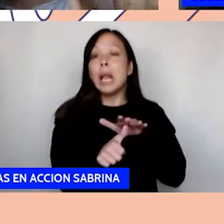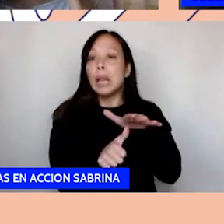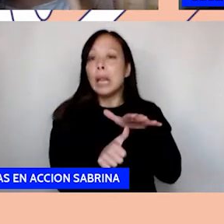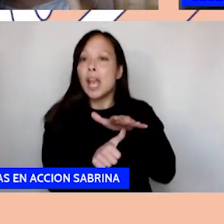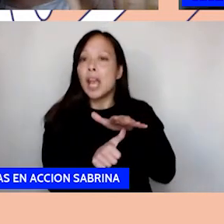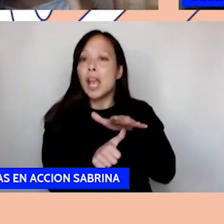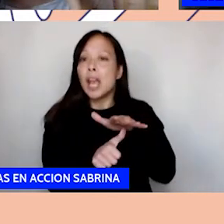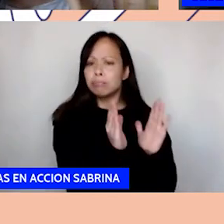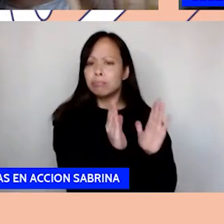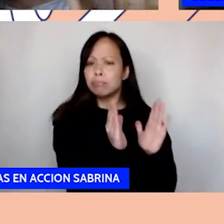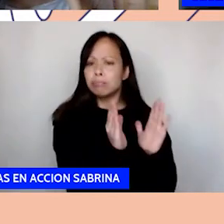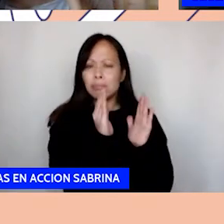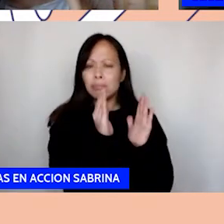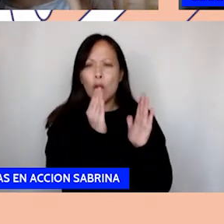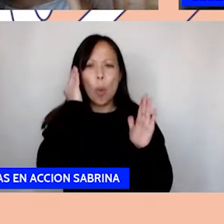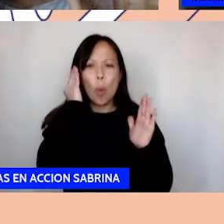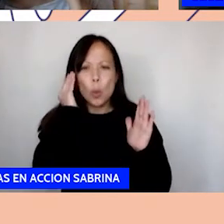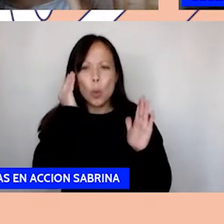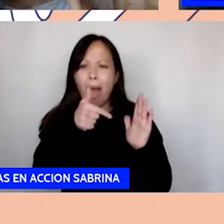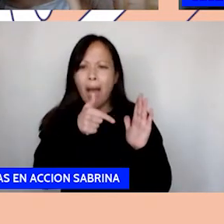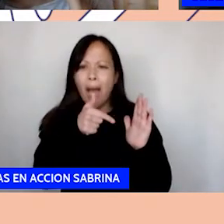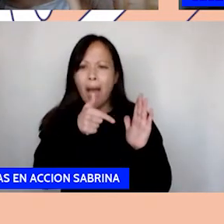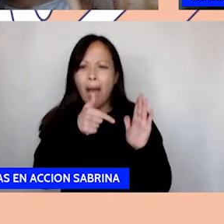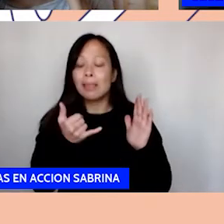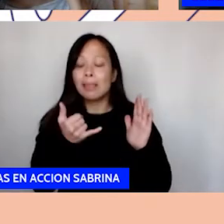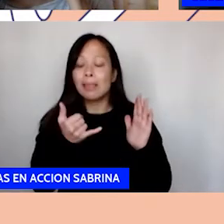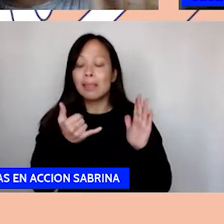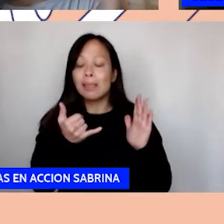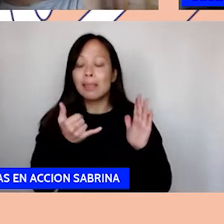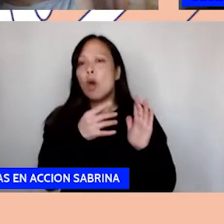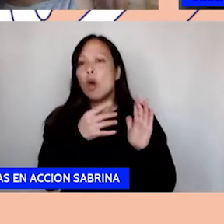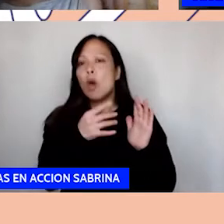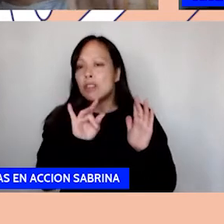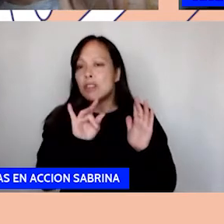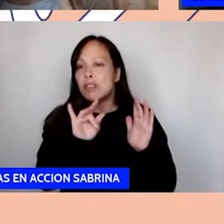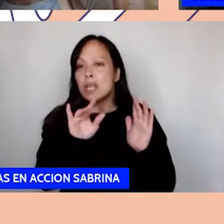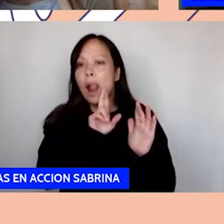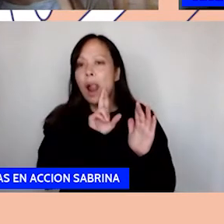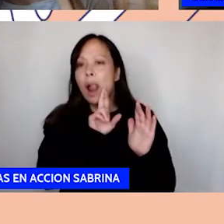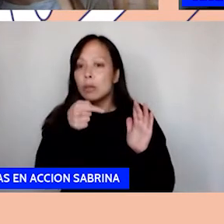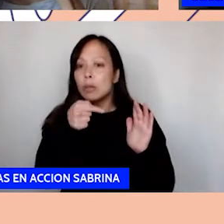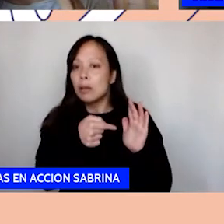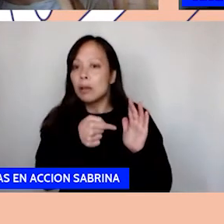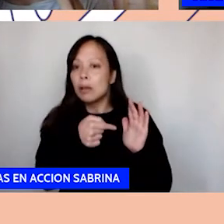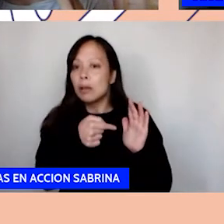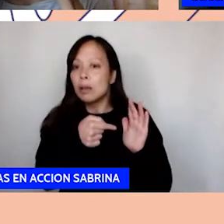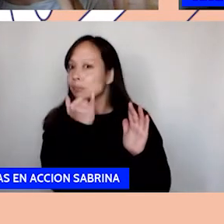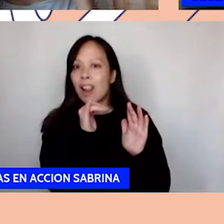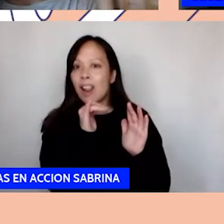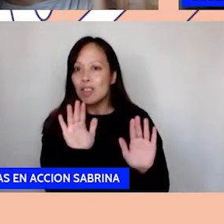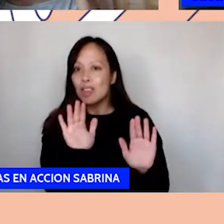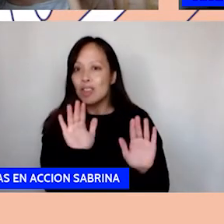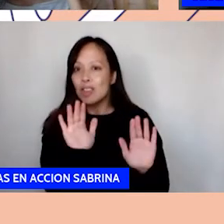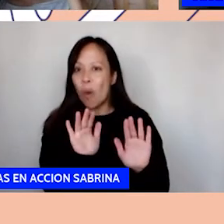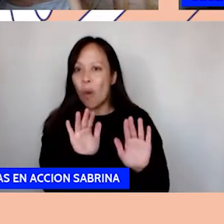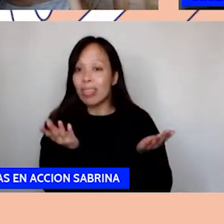de verdad, que las mujeres se den cuenta, porque particularmente las mujeres que han estado en esta comunidad han luchado un montón